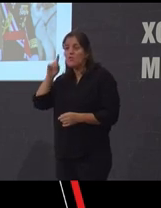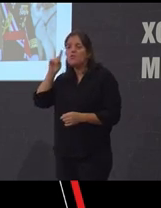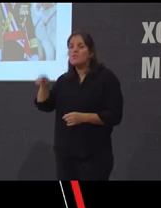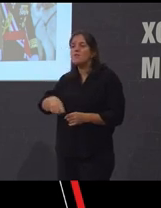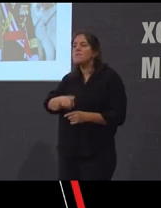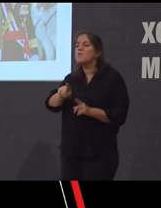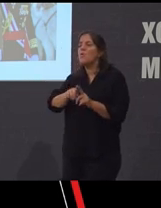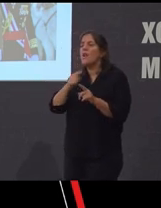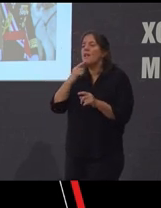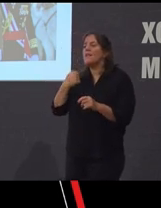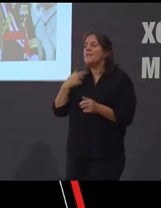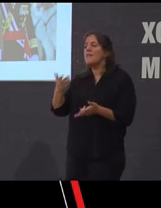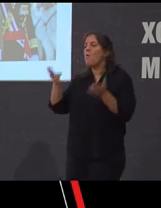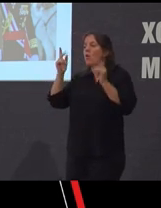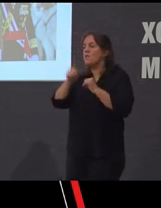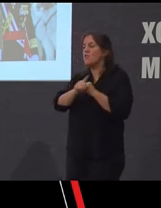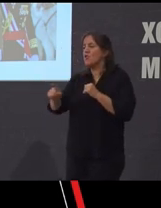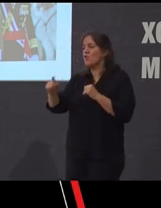ese espírito democrático.